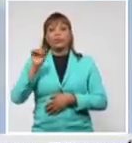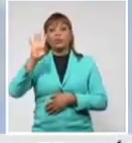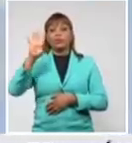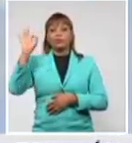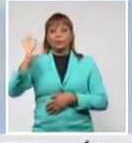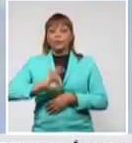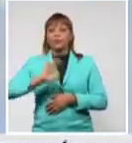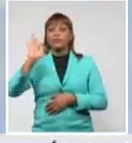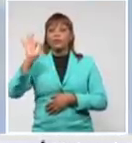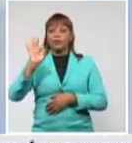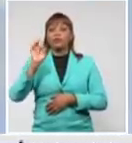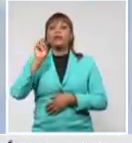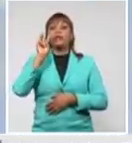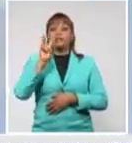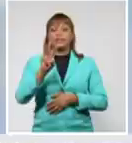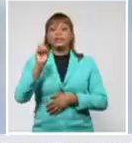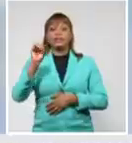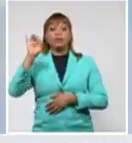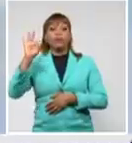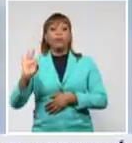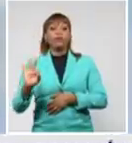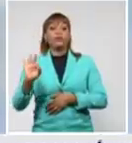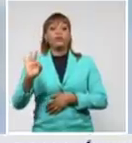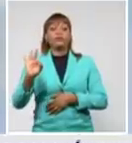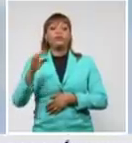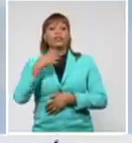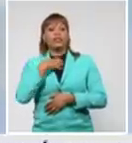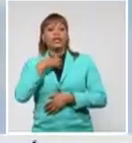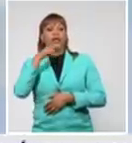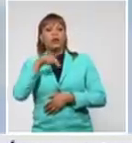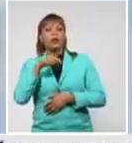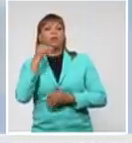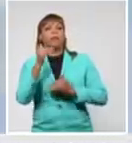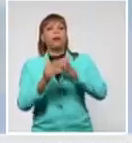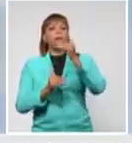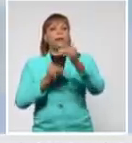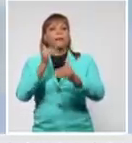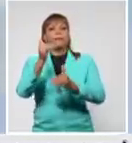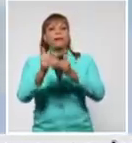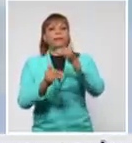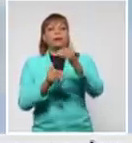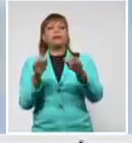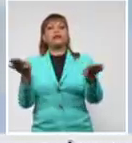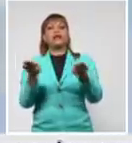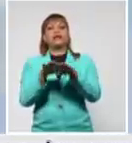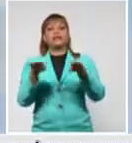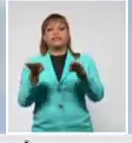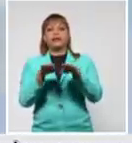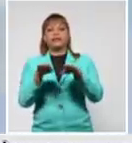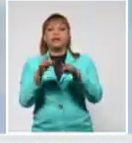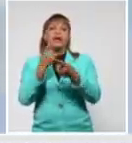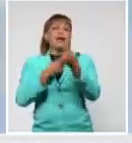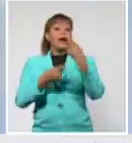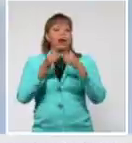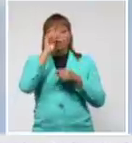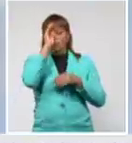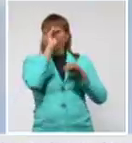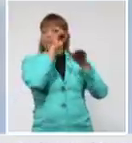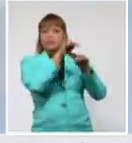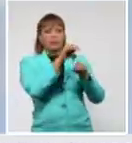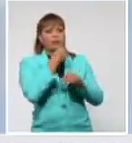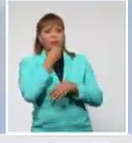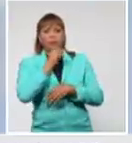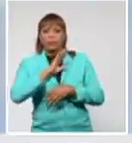98,4%, o sea, 308, tienen hoy una evolución clínica estable, aunque estén ingresados.